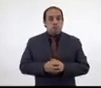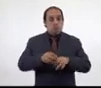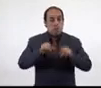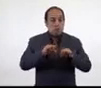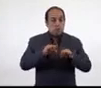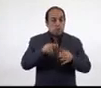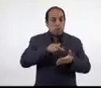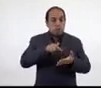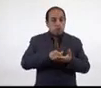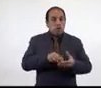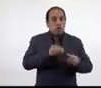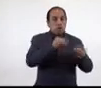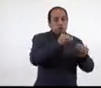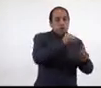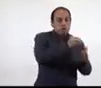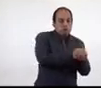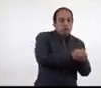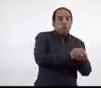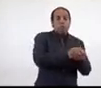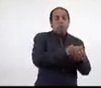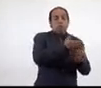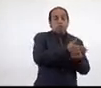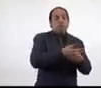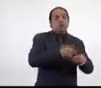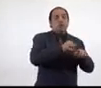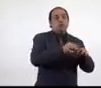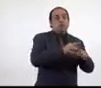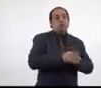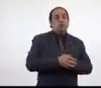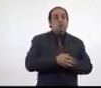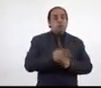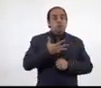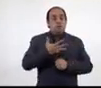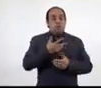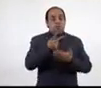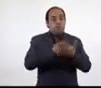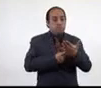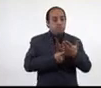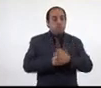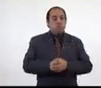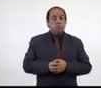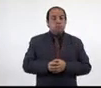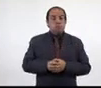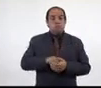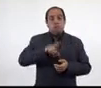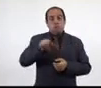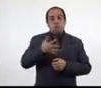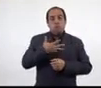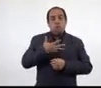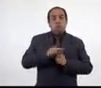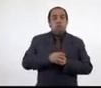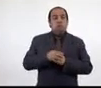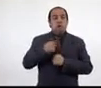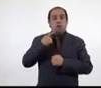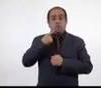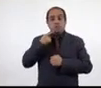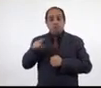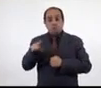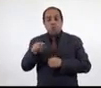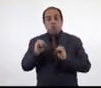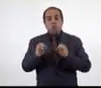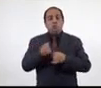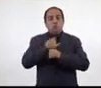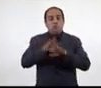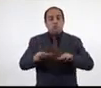oficinas, metiéndolo a los programas, ingresándolo a los programas y con base en ello ya tener los dictámenes o el informe